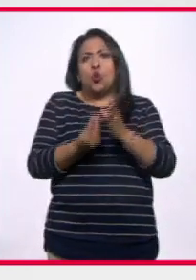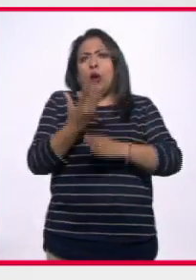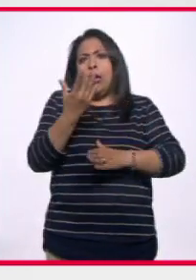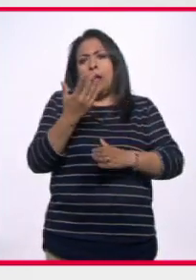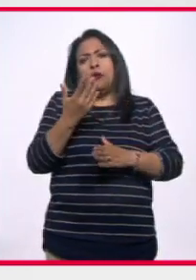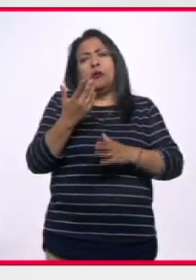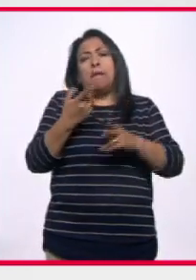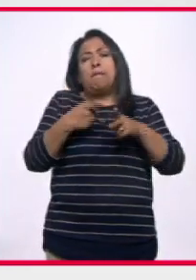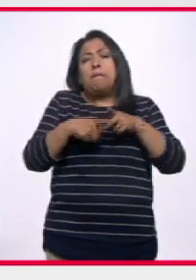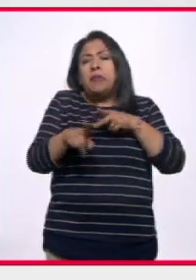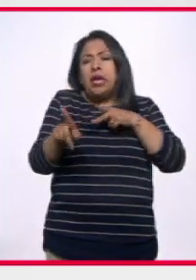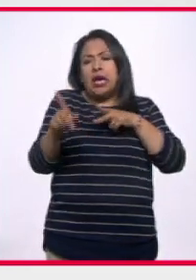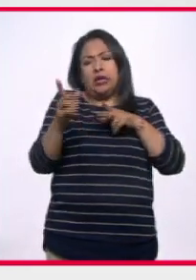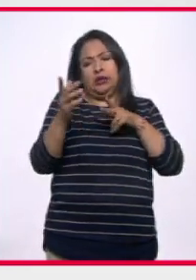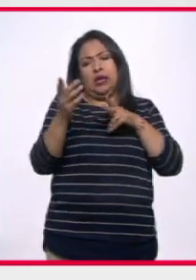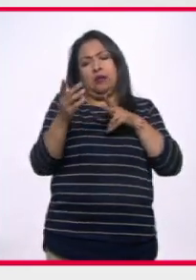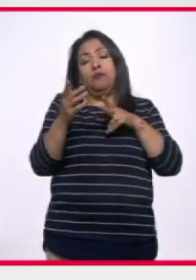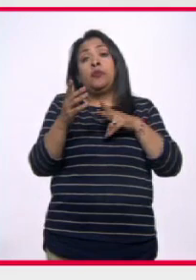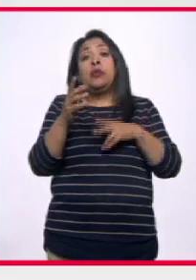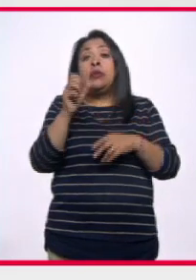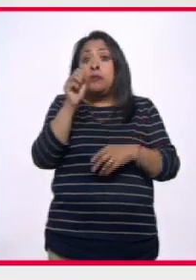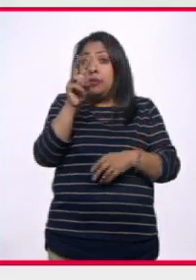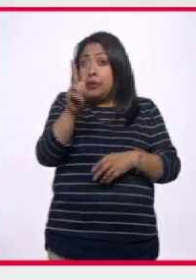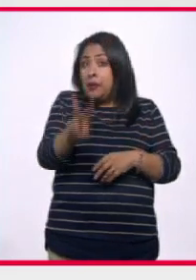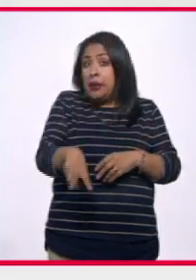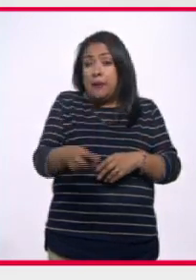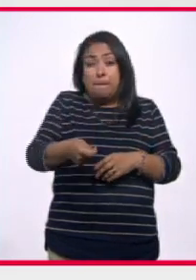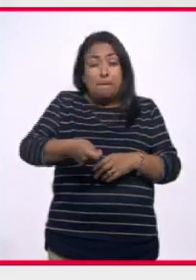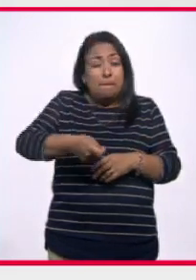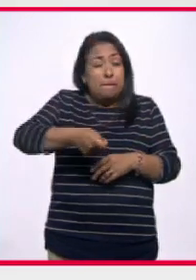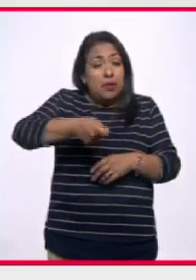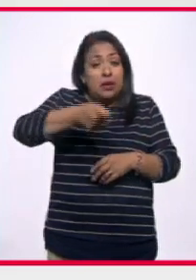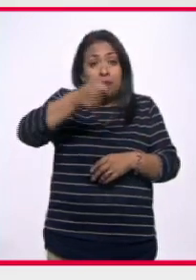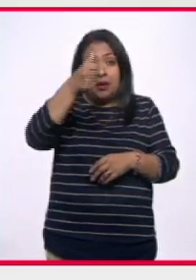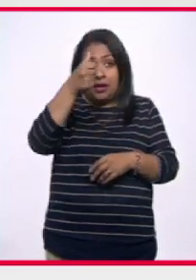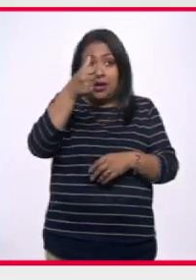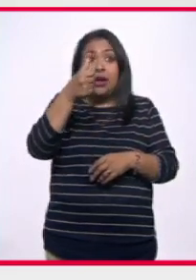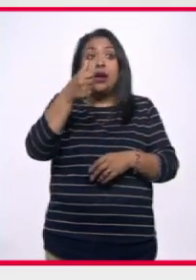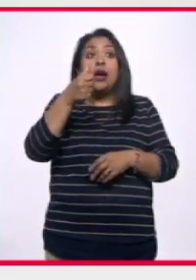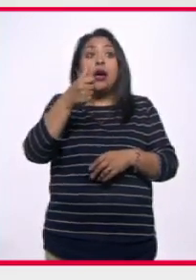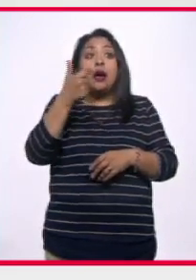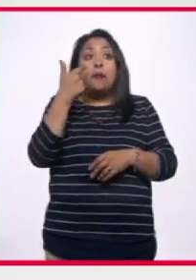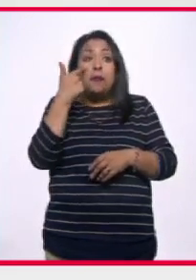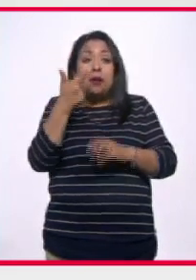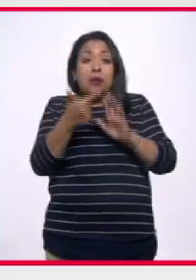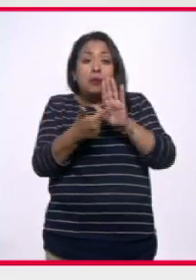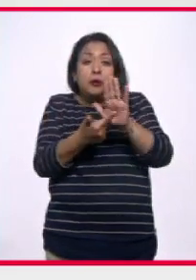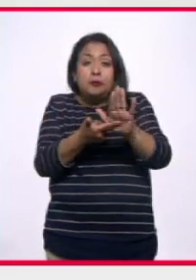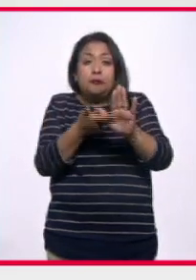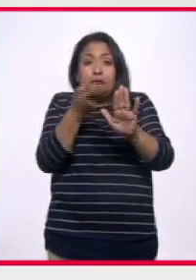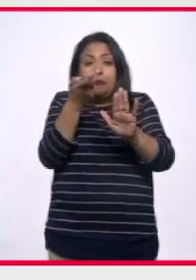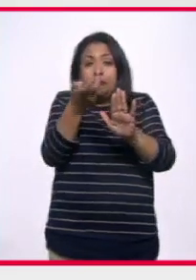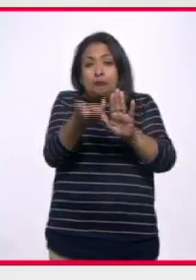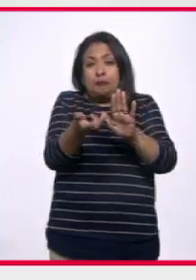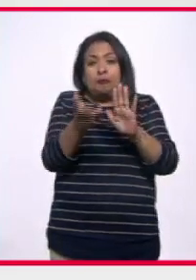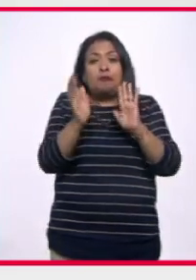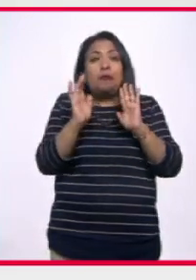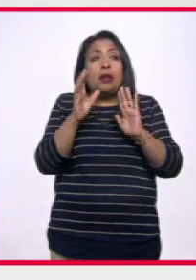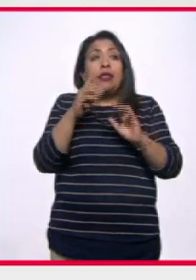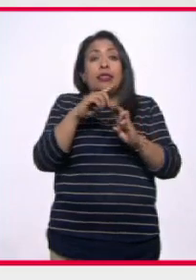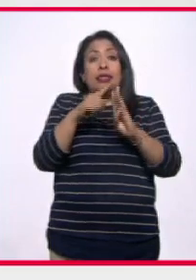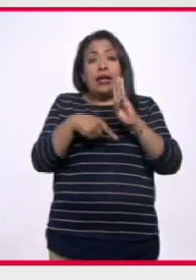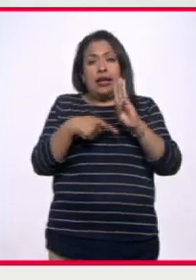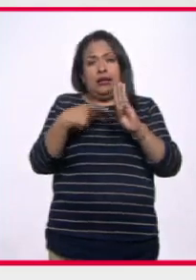principiantes sino porque era de verdad la primera vez que se daba este se le daba los